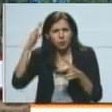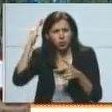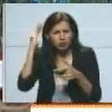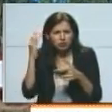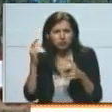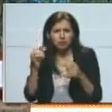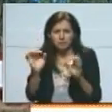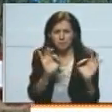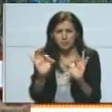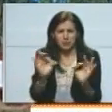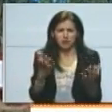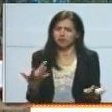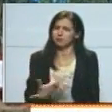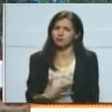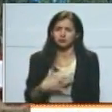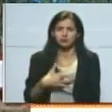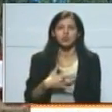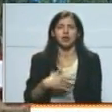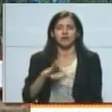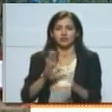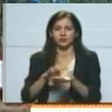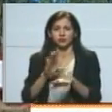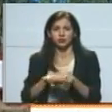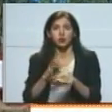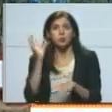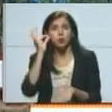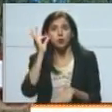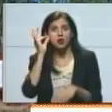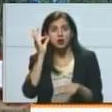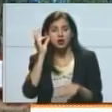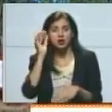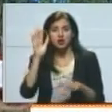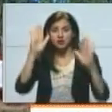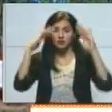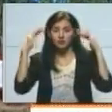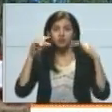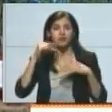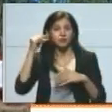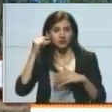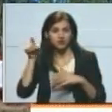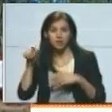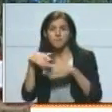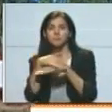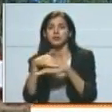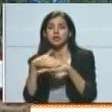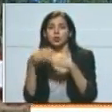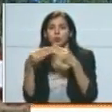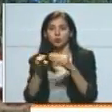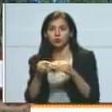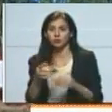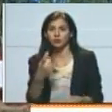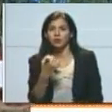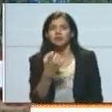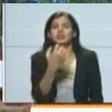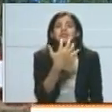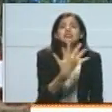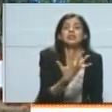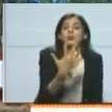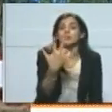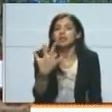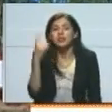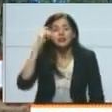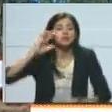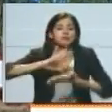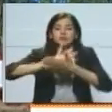Reunido con Ramos Alú, pero yo le voy a decir algo. A esa fiscalía que está hoy, ese Ministerio Público, le quedan 53